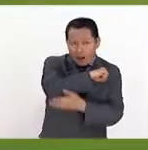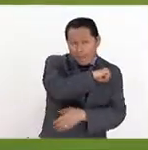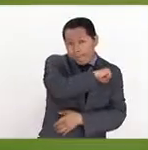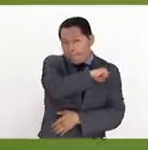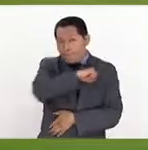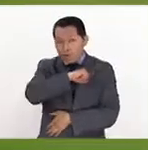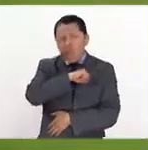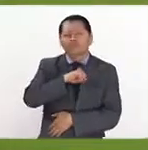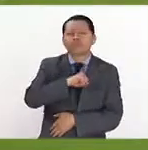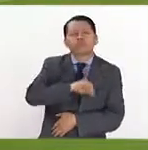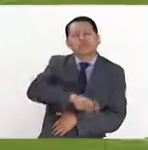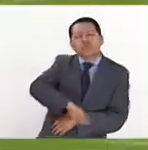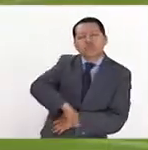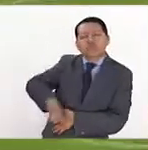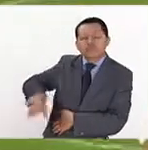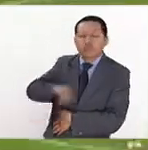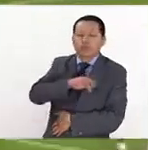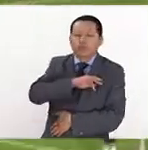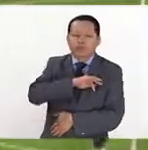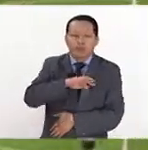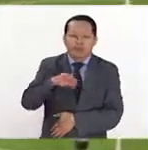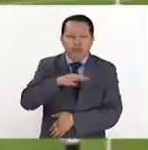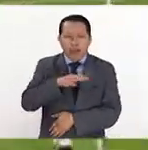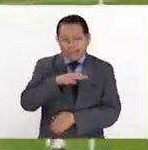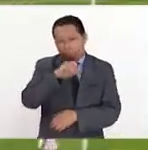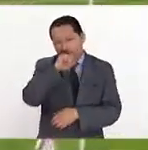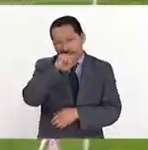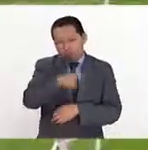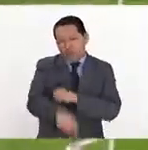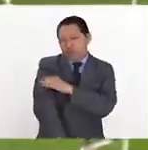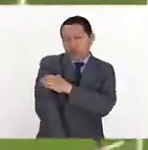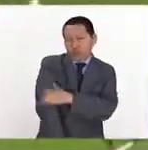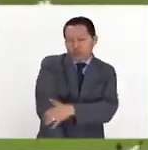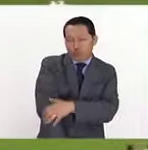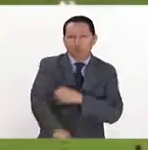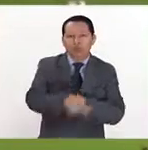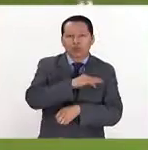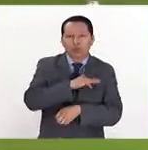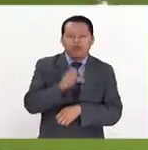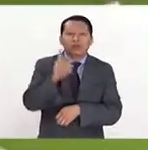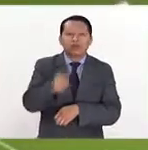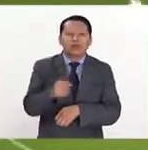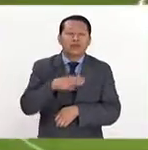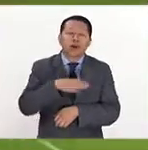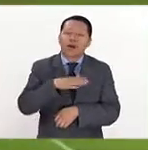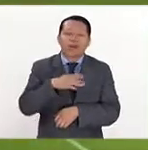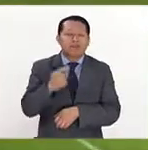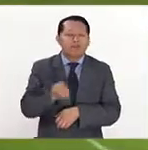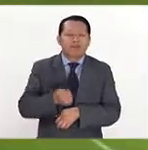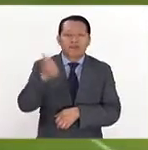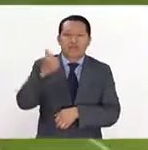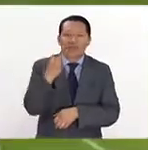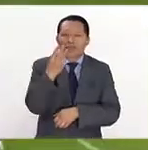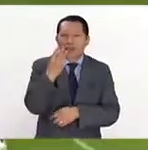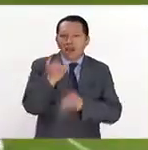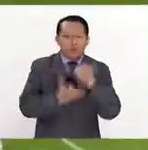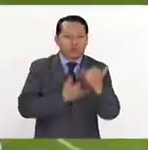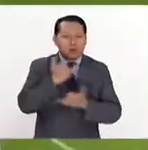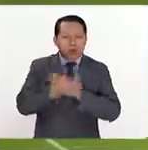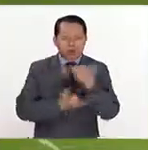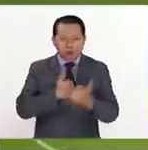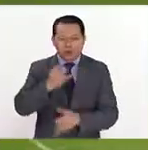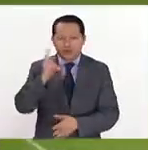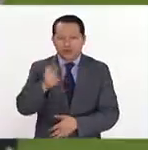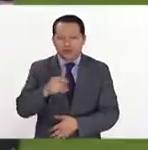un manotazo, le pega un poco entre la mano y el antebrazo y por eso lo echan 3 partidos. Así lo dio a conocer